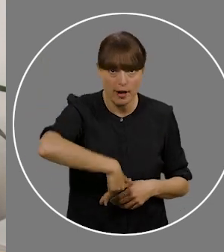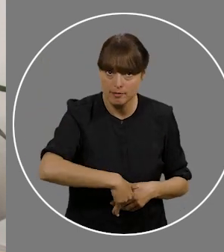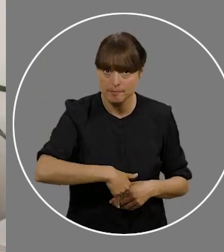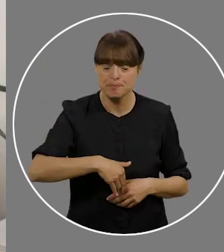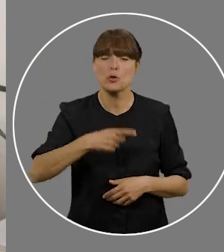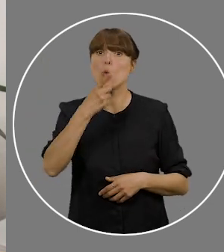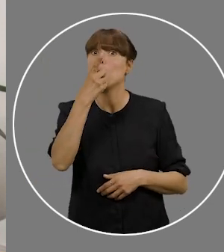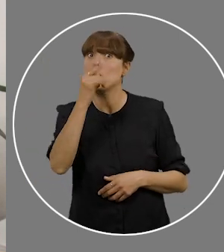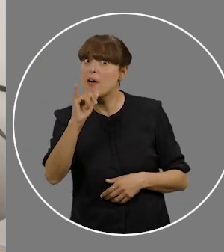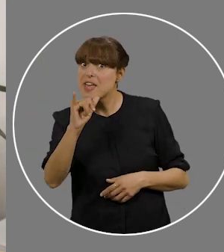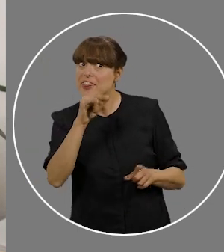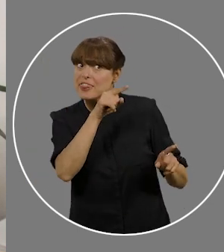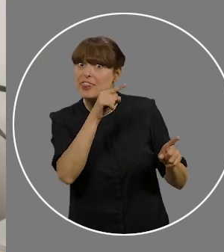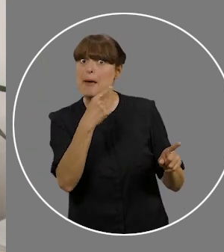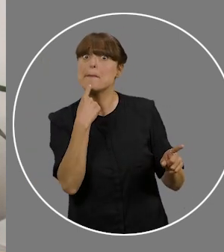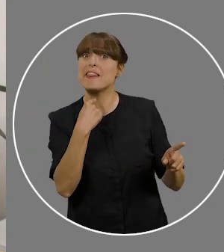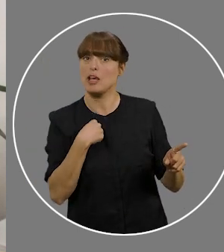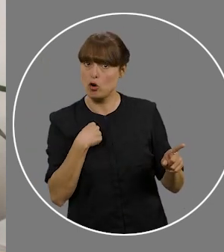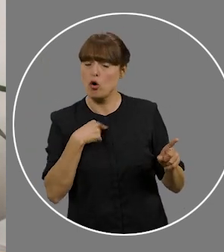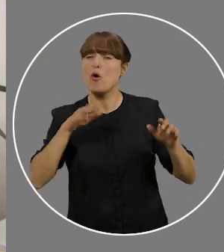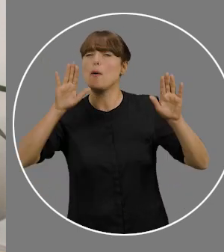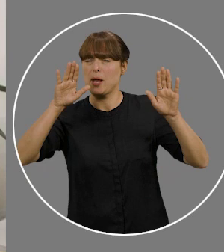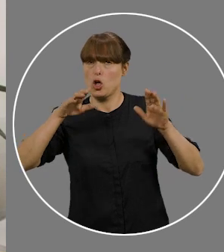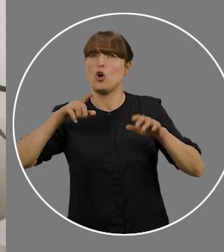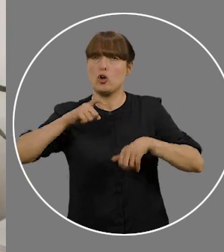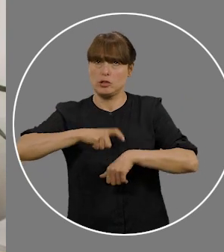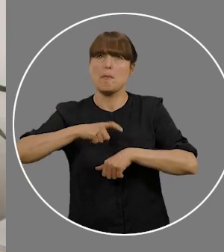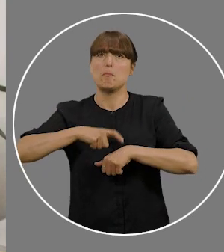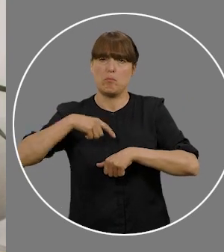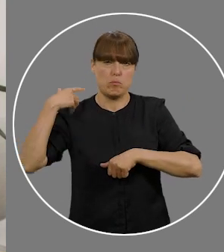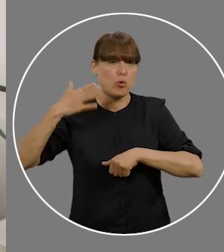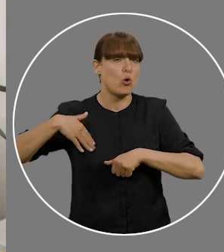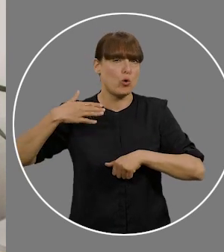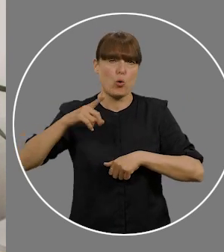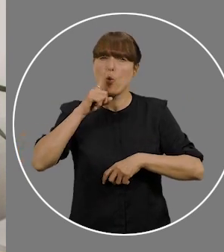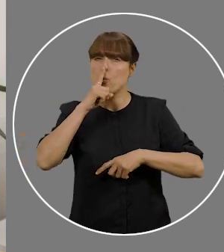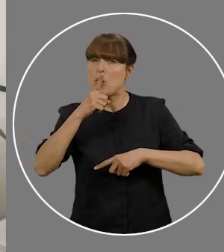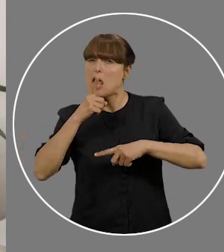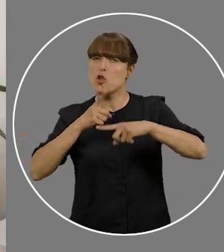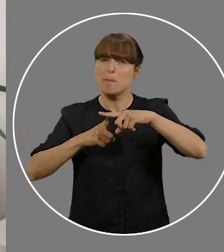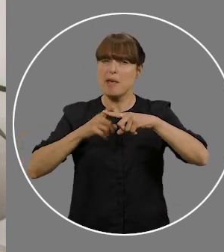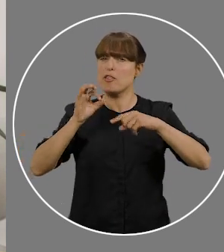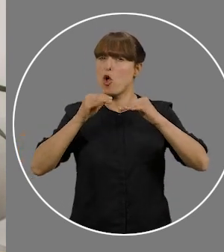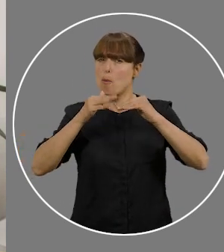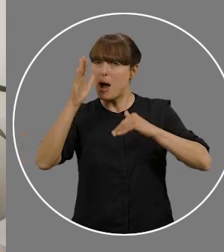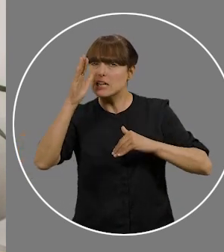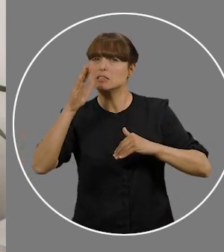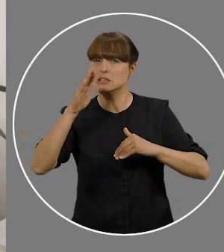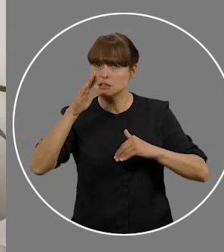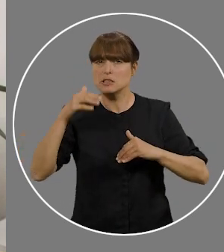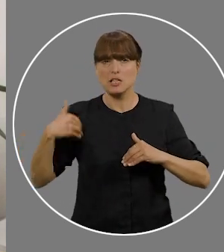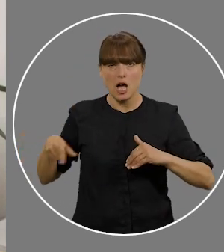vez, pues, me dijo que, pero eso al cabo de casi un año y medio o más,